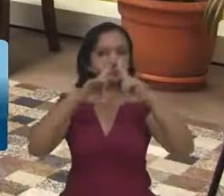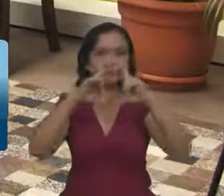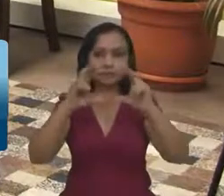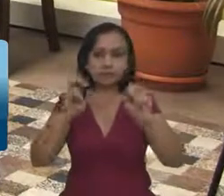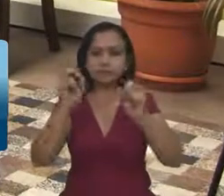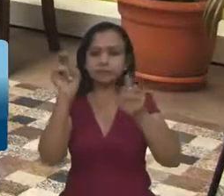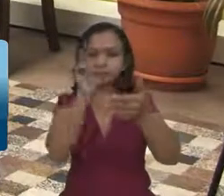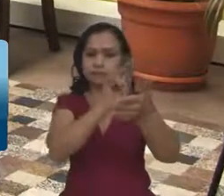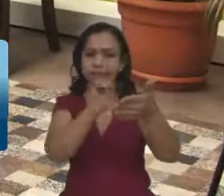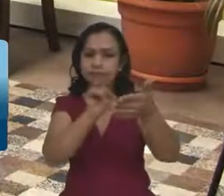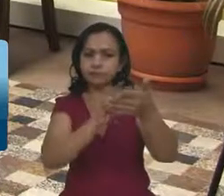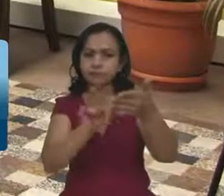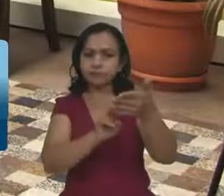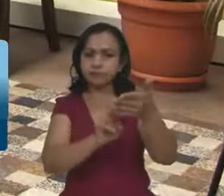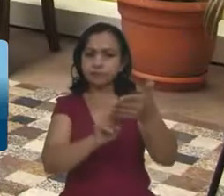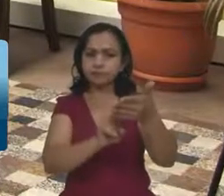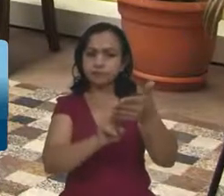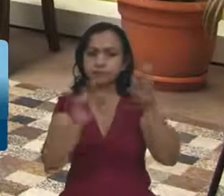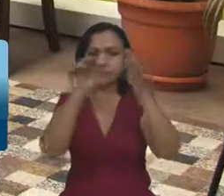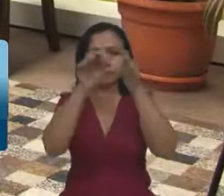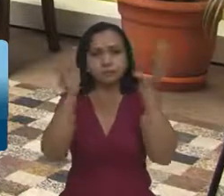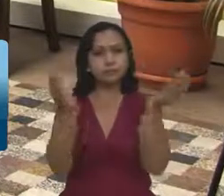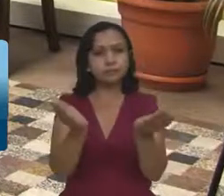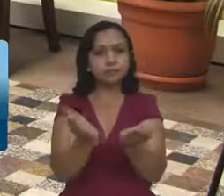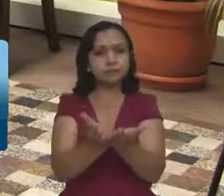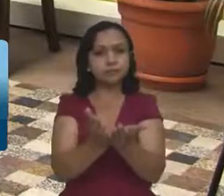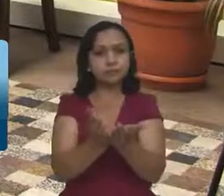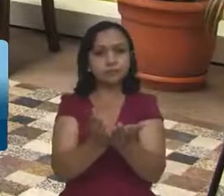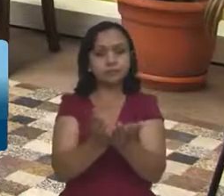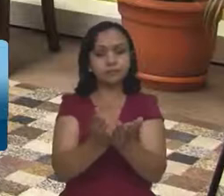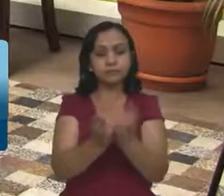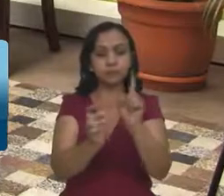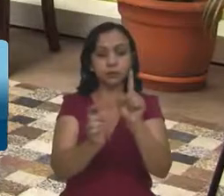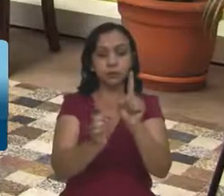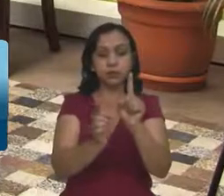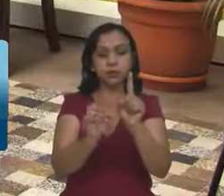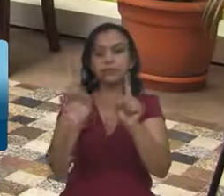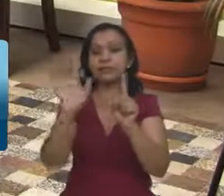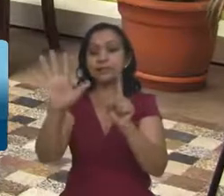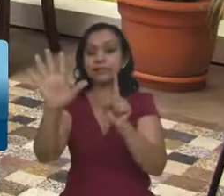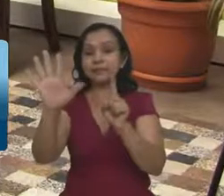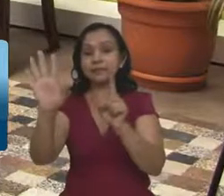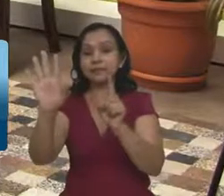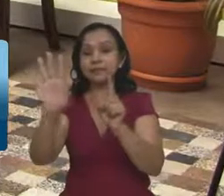estuve leyendo ahí unos datos a nivel mundial. Se habla de que una de cada cinco mujeres puede estar